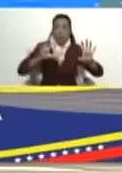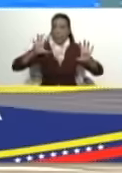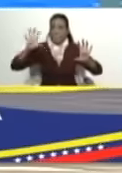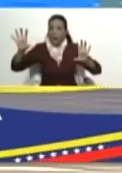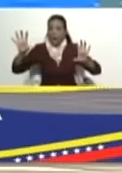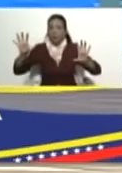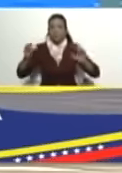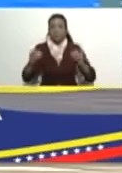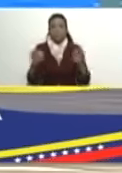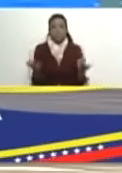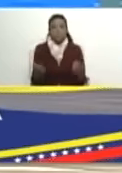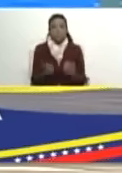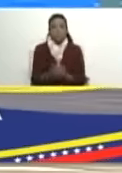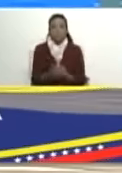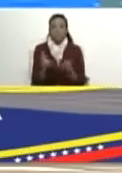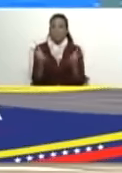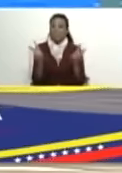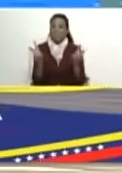Es un tema